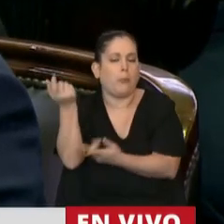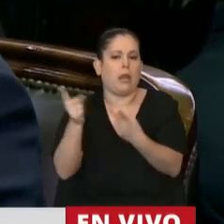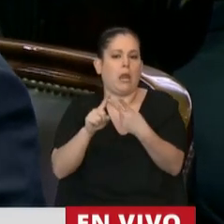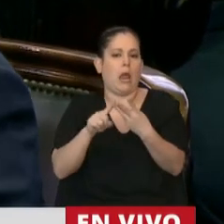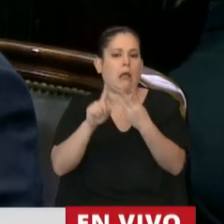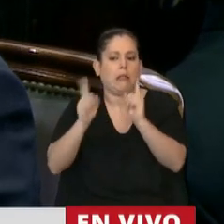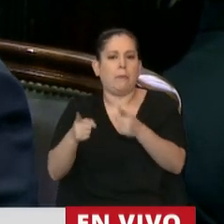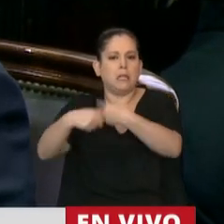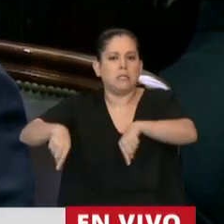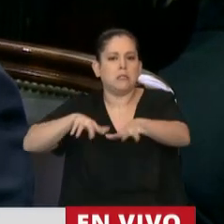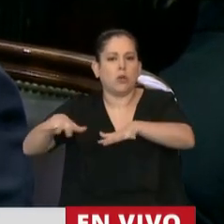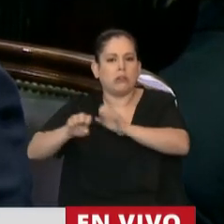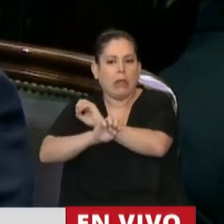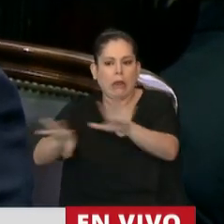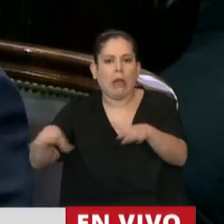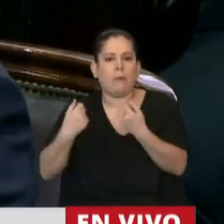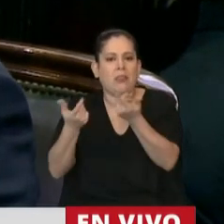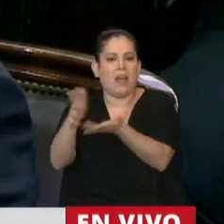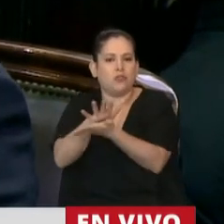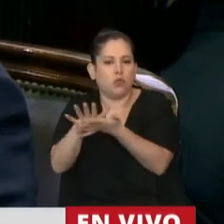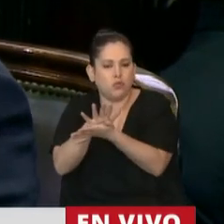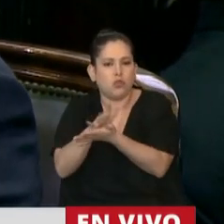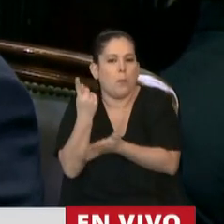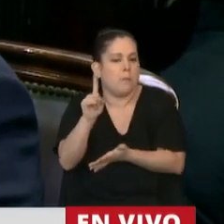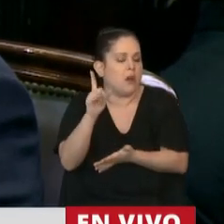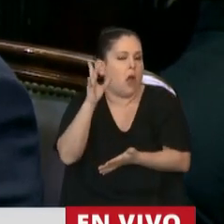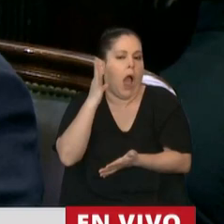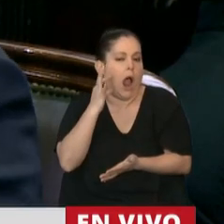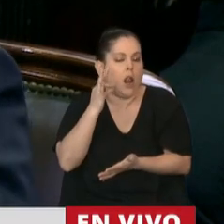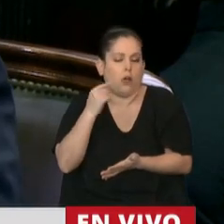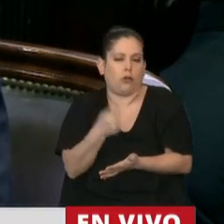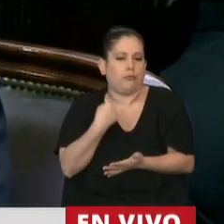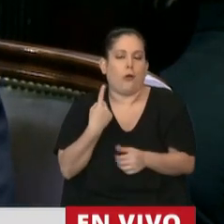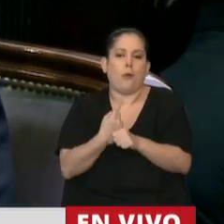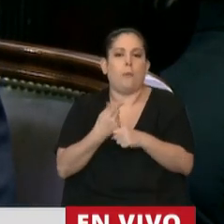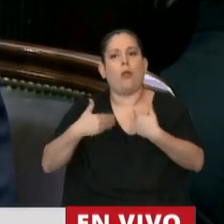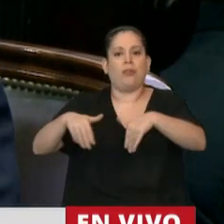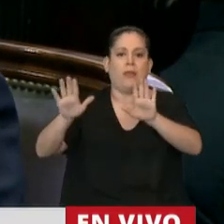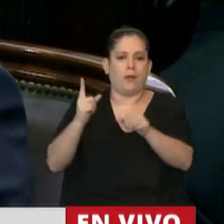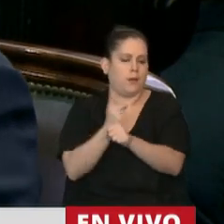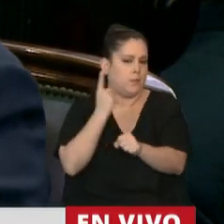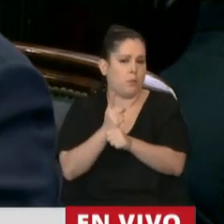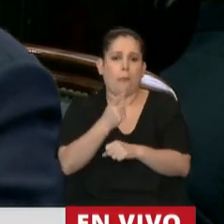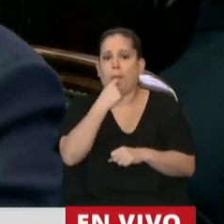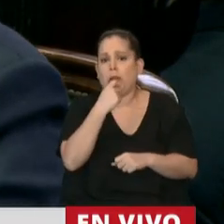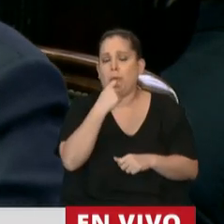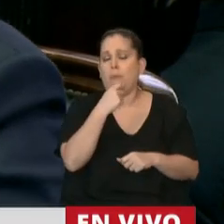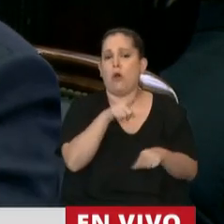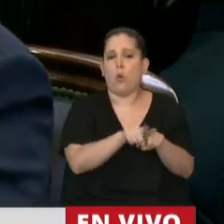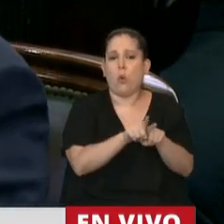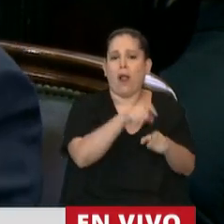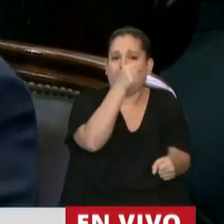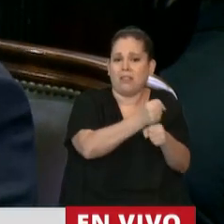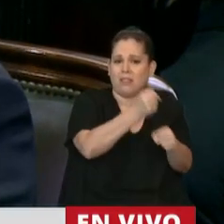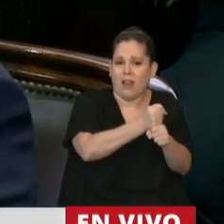graves temas sociales que tenemos. Pero hay algo que no podemos permitir. La flexibilización laboral,